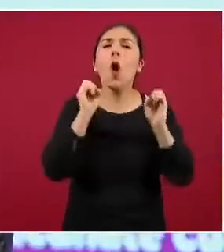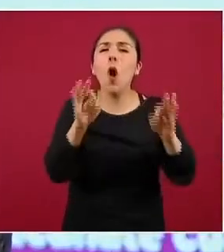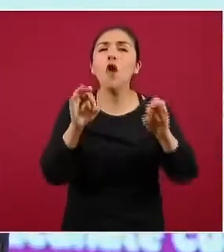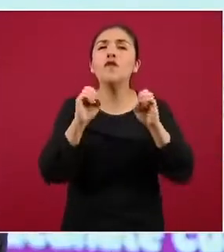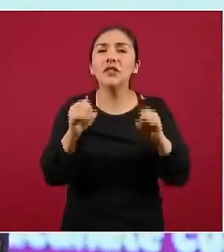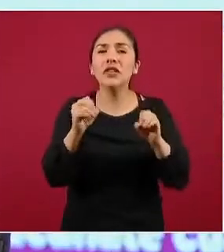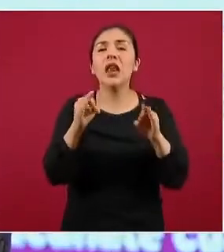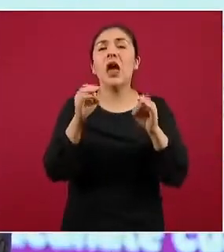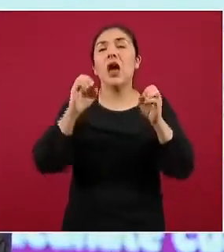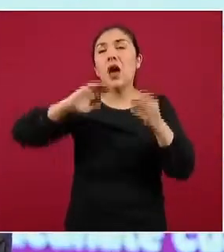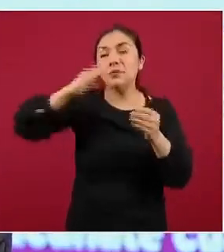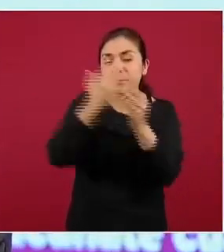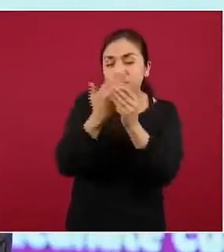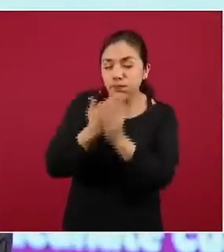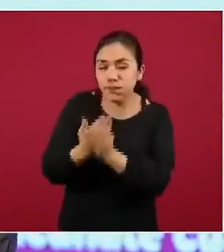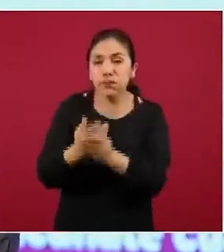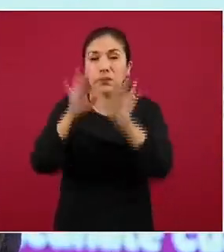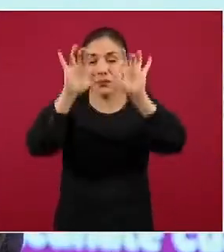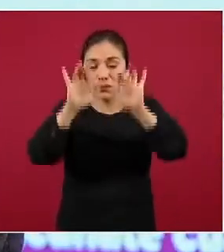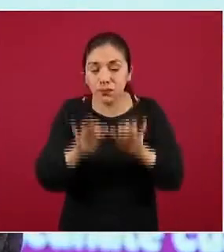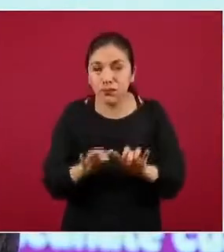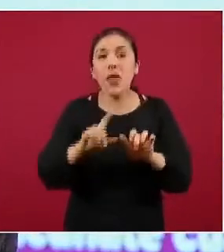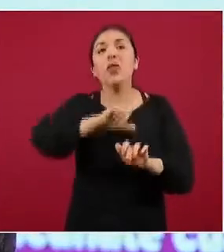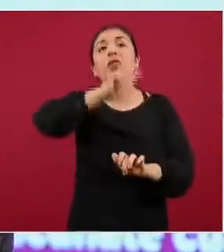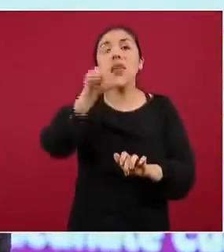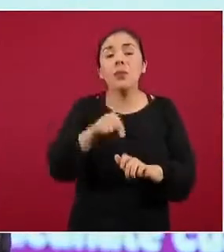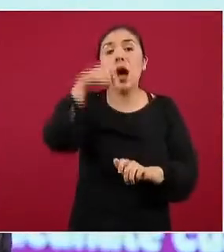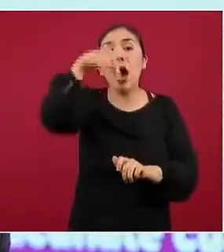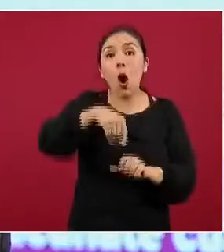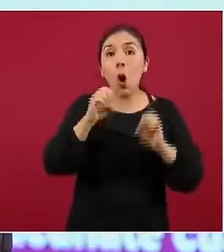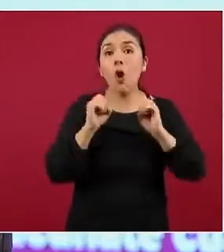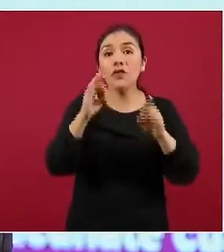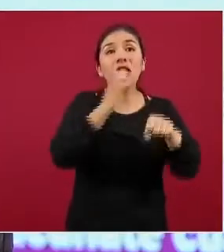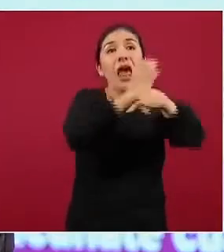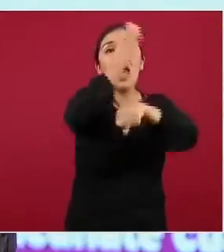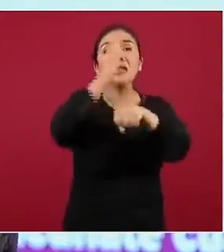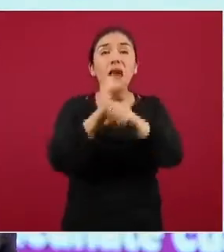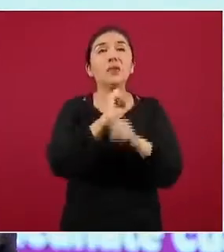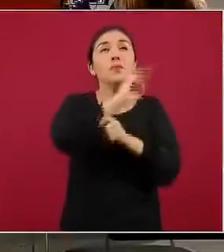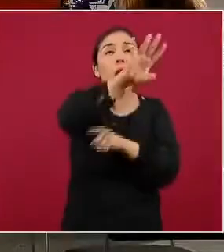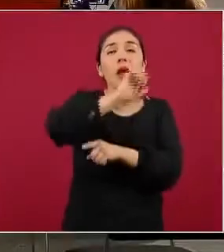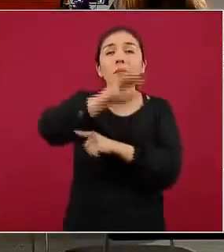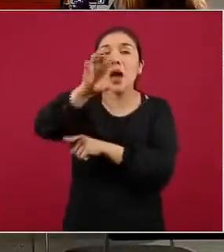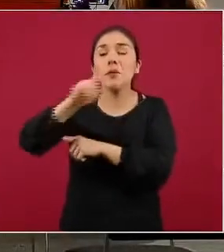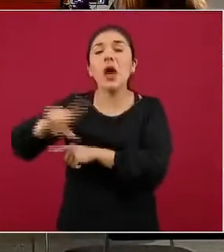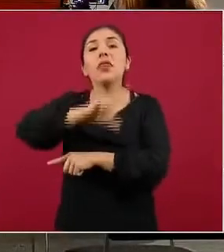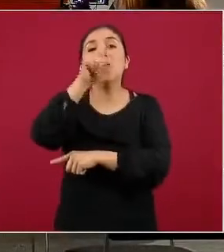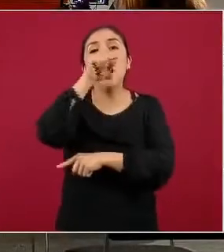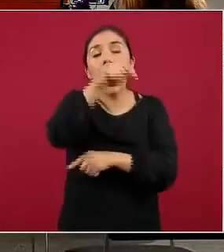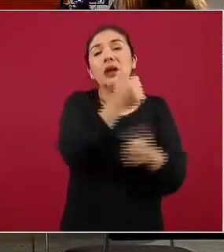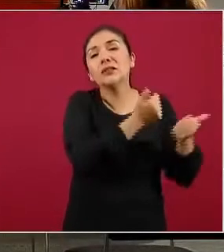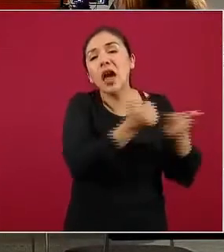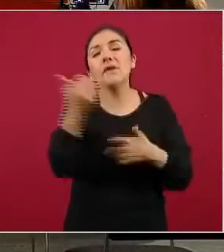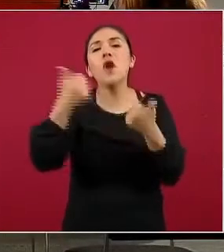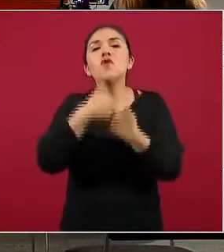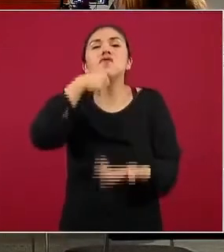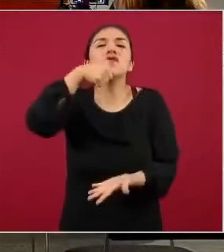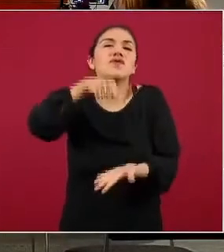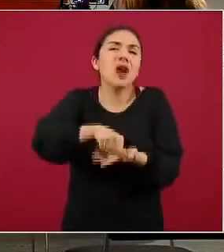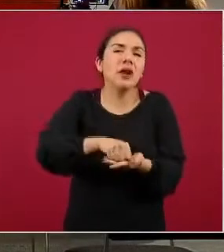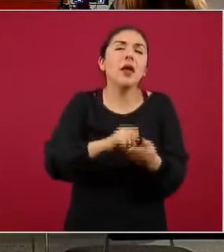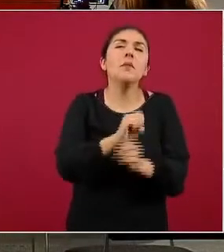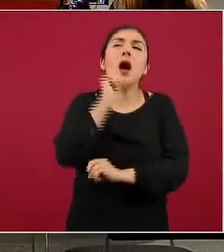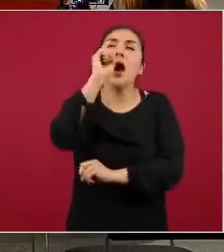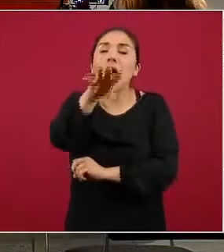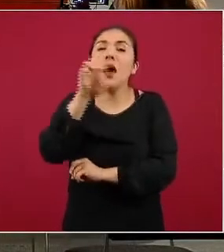de jurisdicciones sanitarias, posteriormente en oficinas estatales, y luego viajaba por correo ordinario